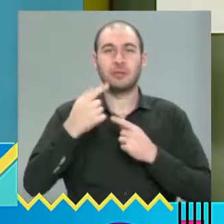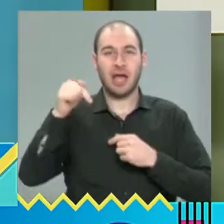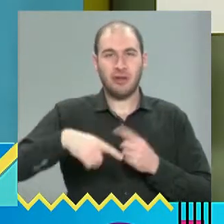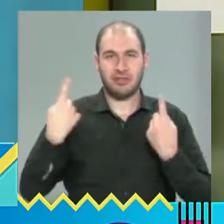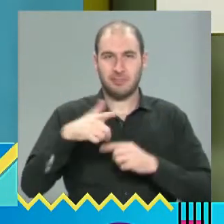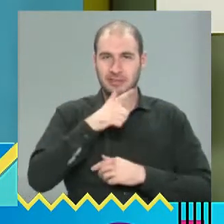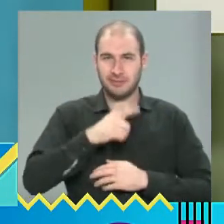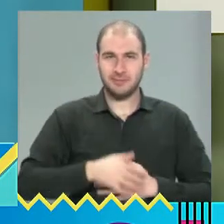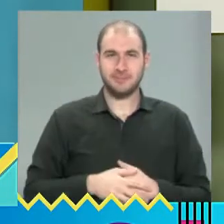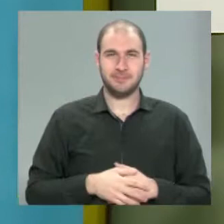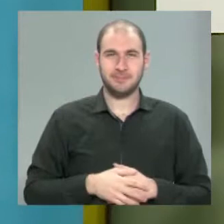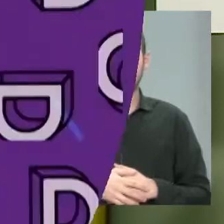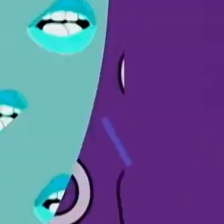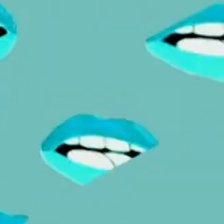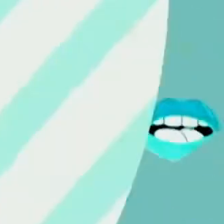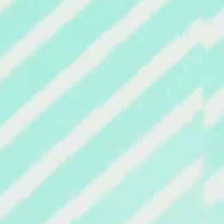en Distintos Parecidos.